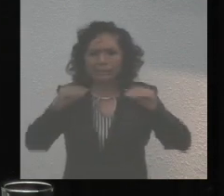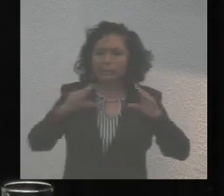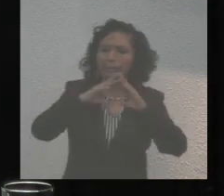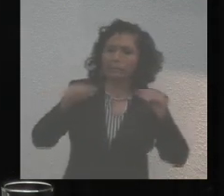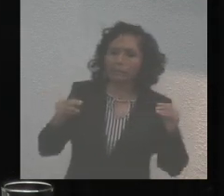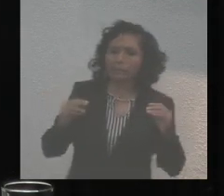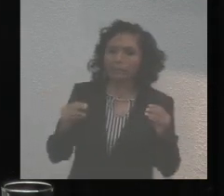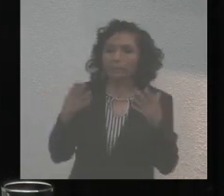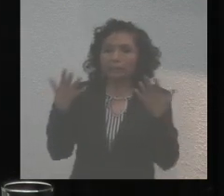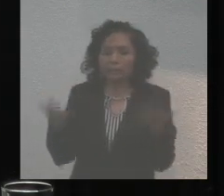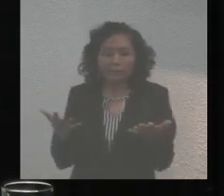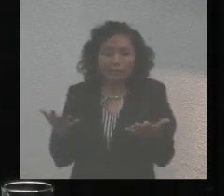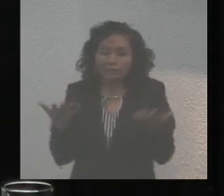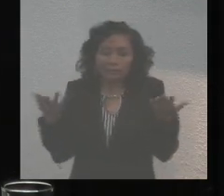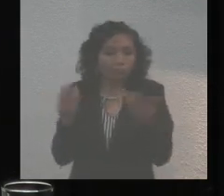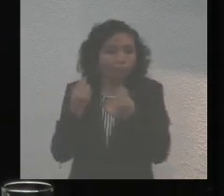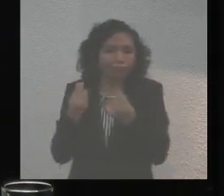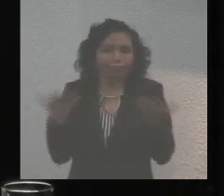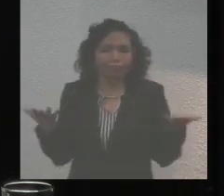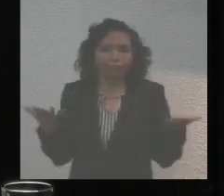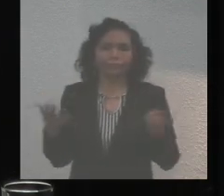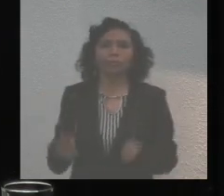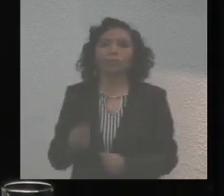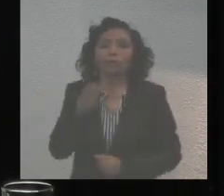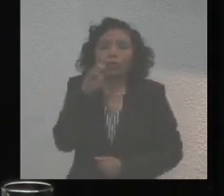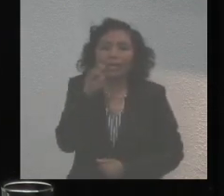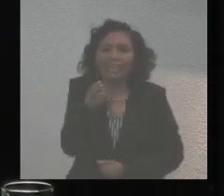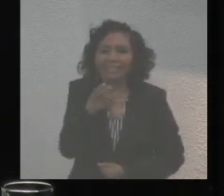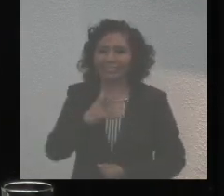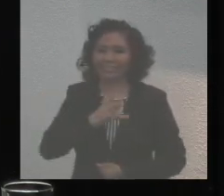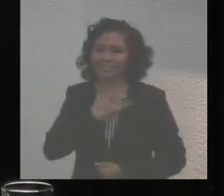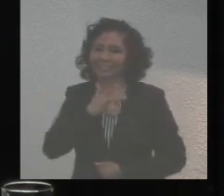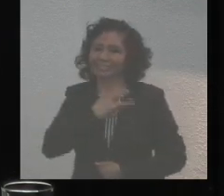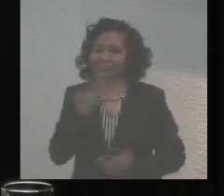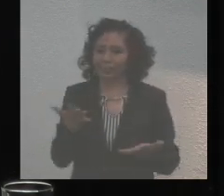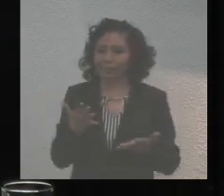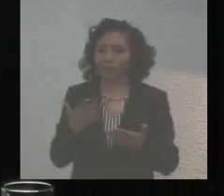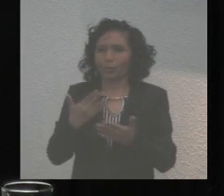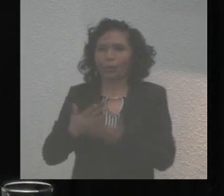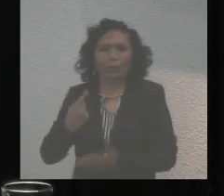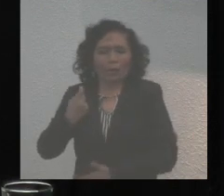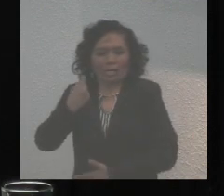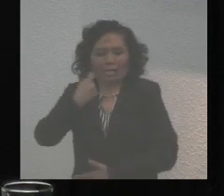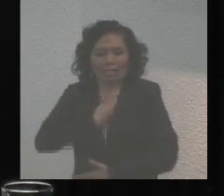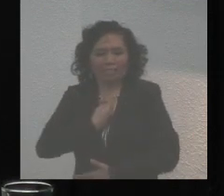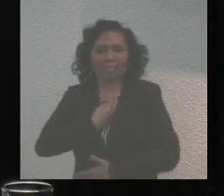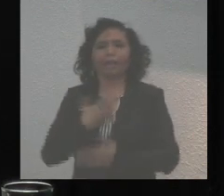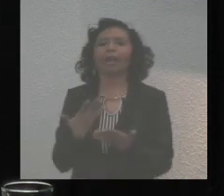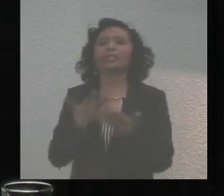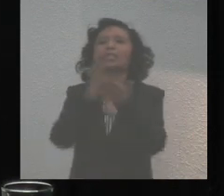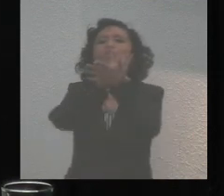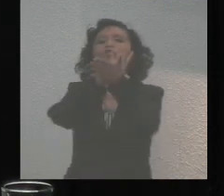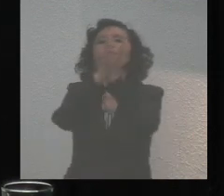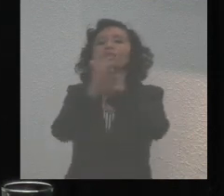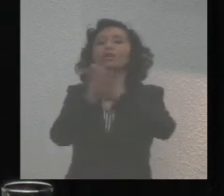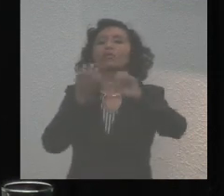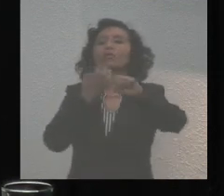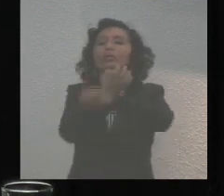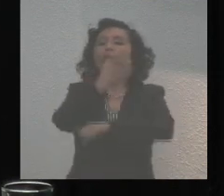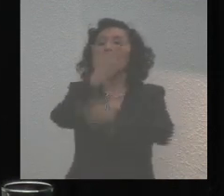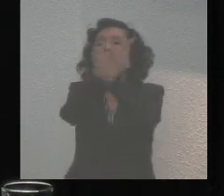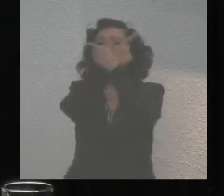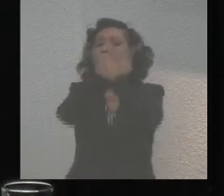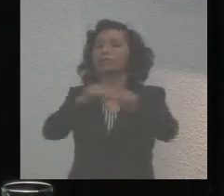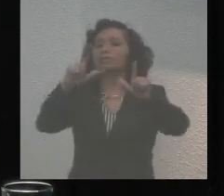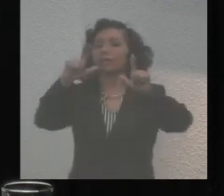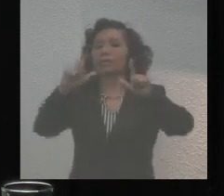que son comunes. Así fue el sentimiento de quienes nos dieron identidad y nos llevaron a convertirnos en un Estado libre y